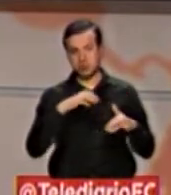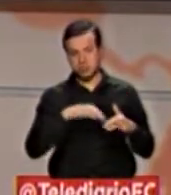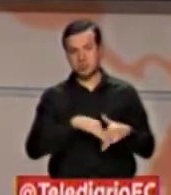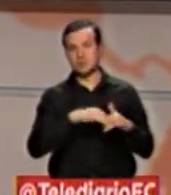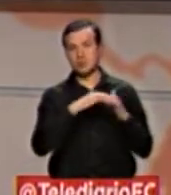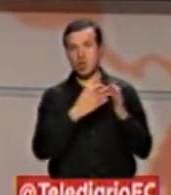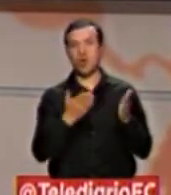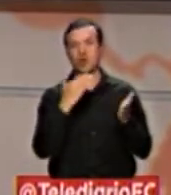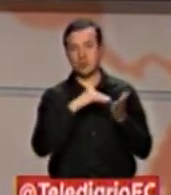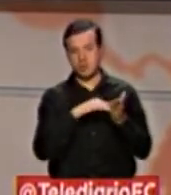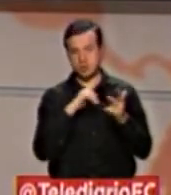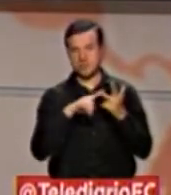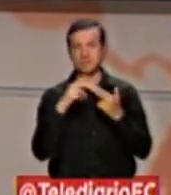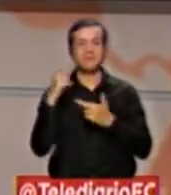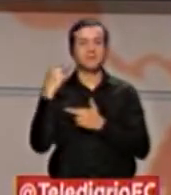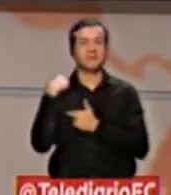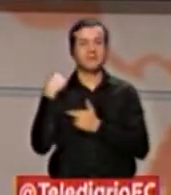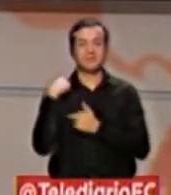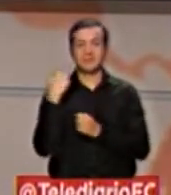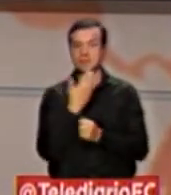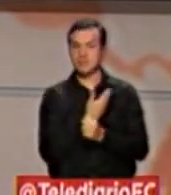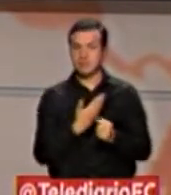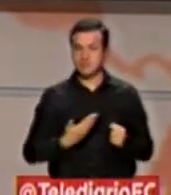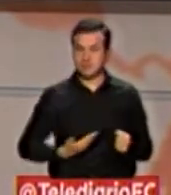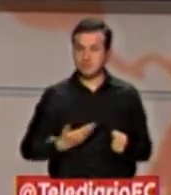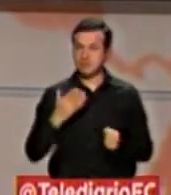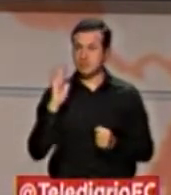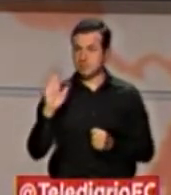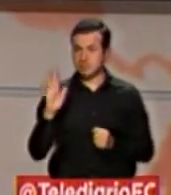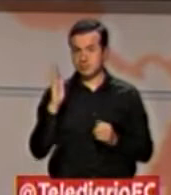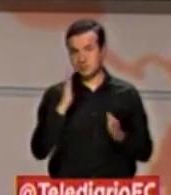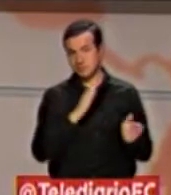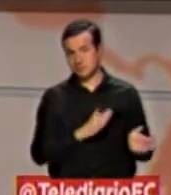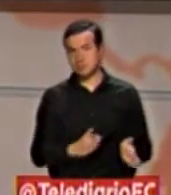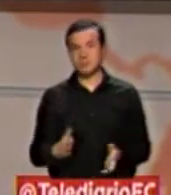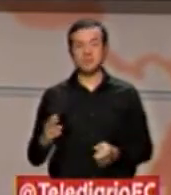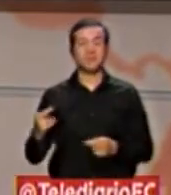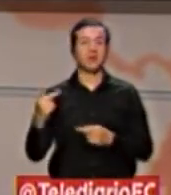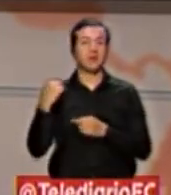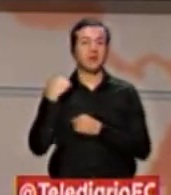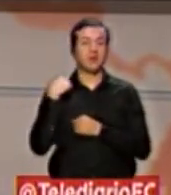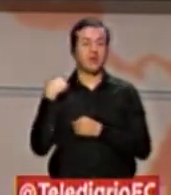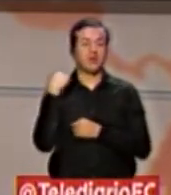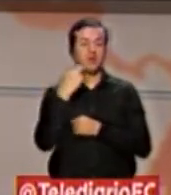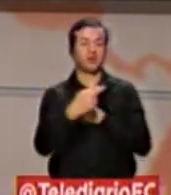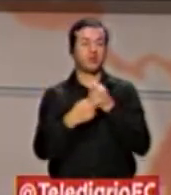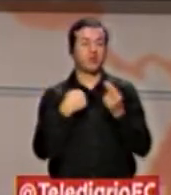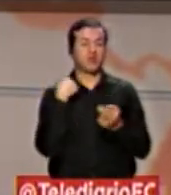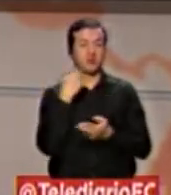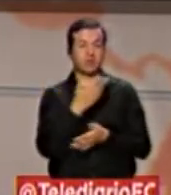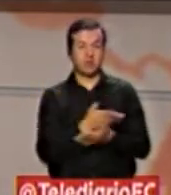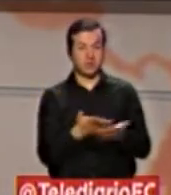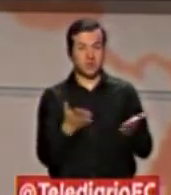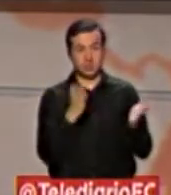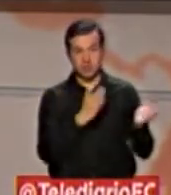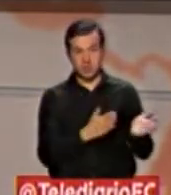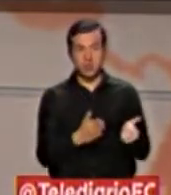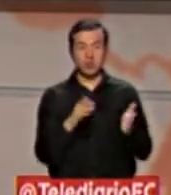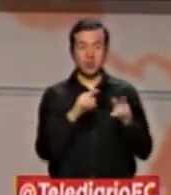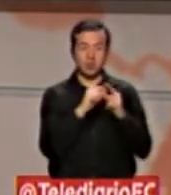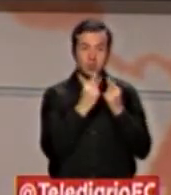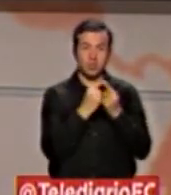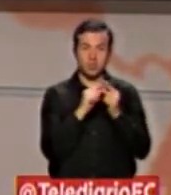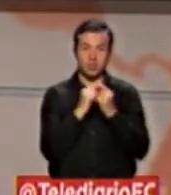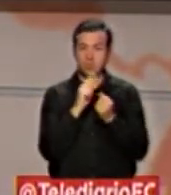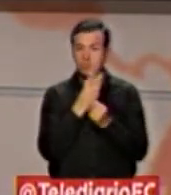las funciones, en este sentido, es el presidente el que tiene la facultad de encargarle cuáles son los sectores en que